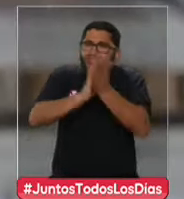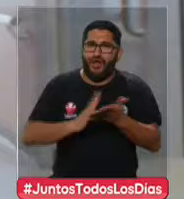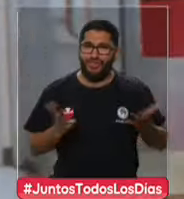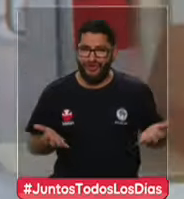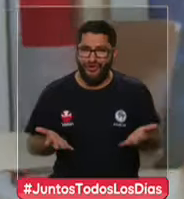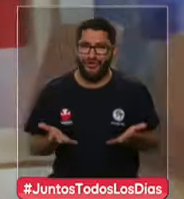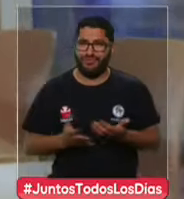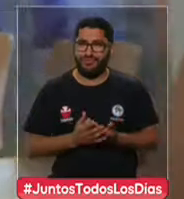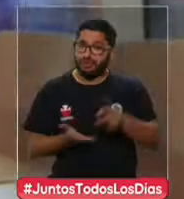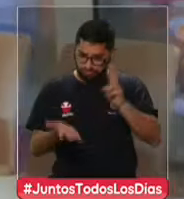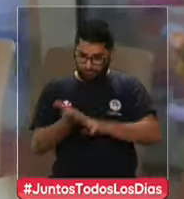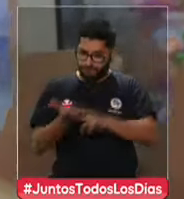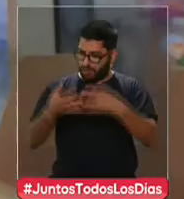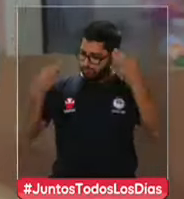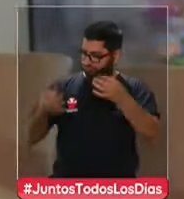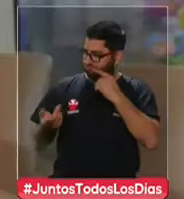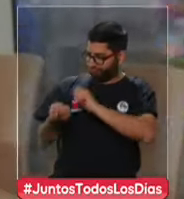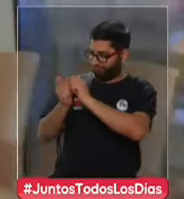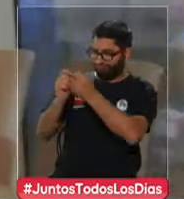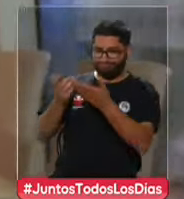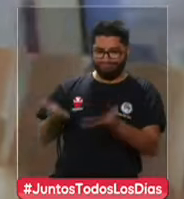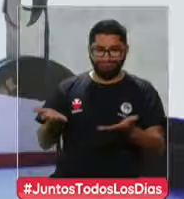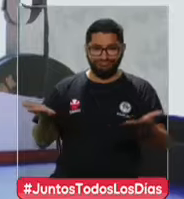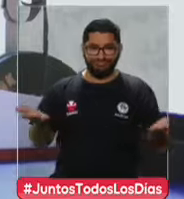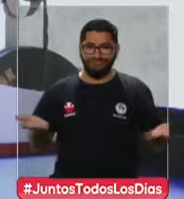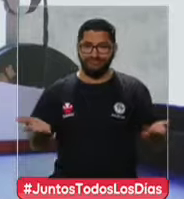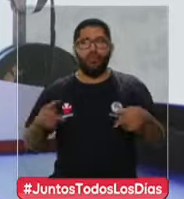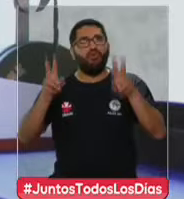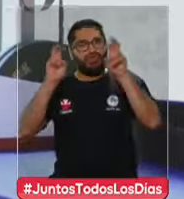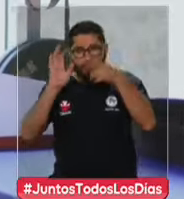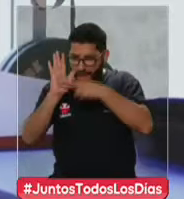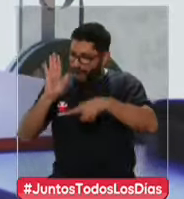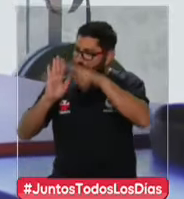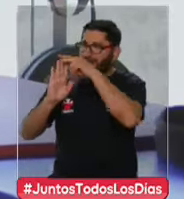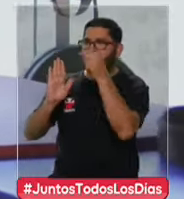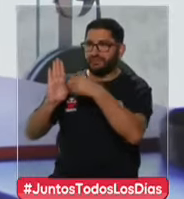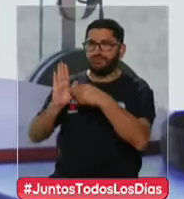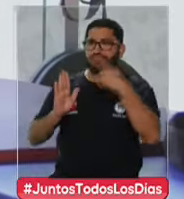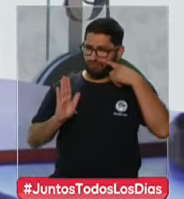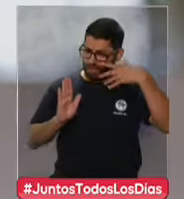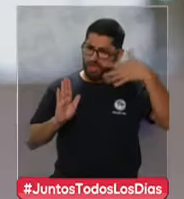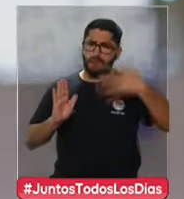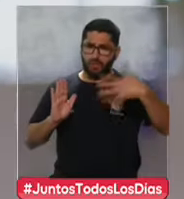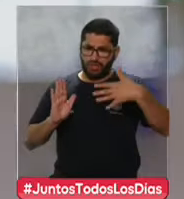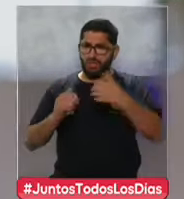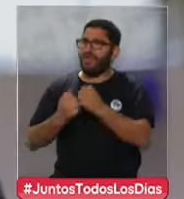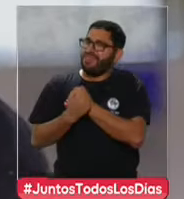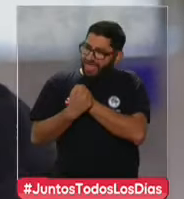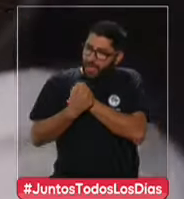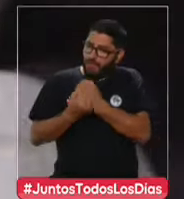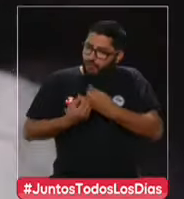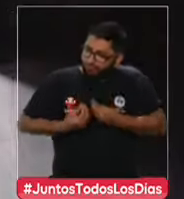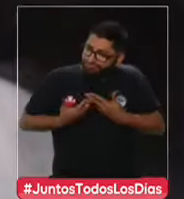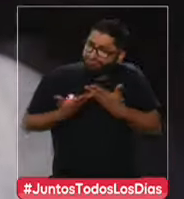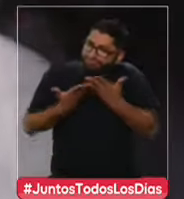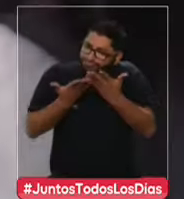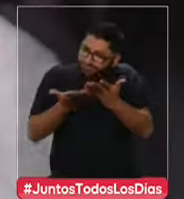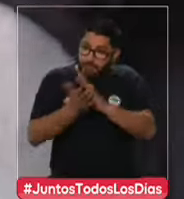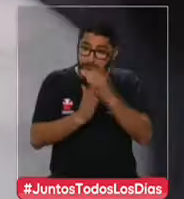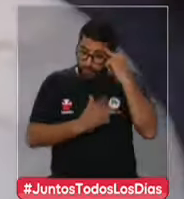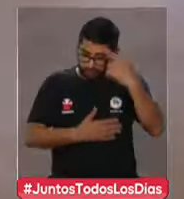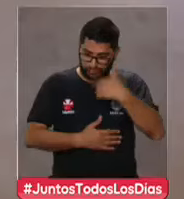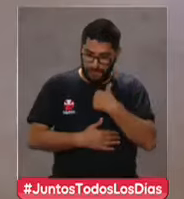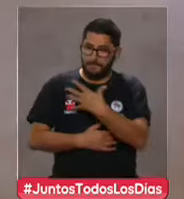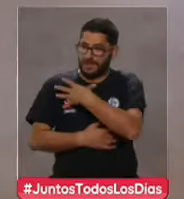verdad, oiga. En la rehabilitación ha sido súper importante el amor. Lo recibo de mi marido, de mis